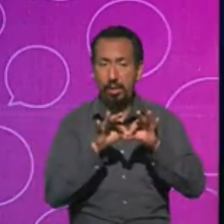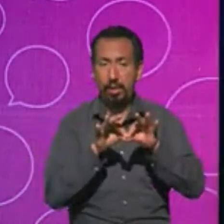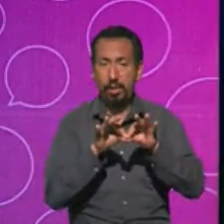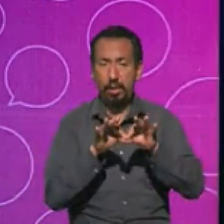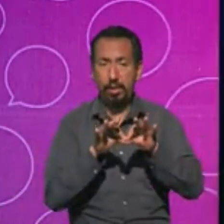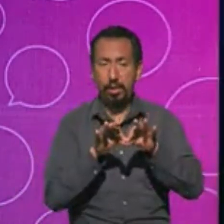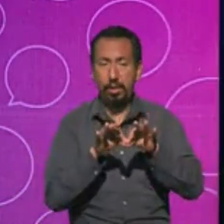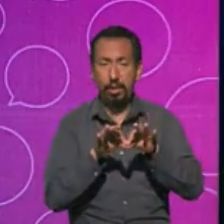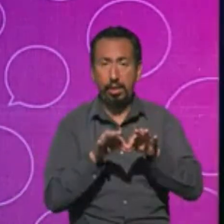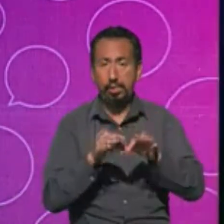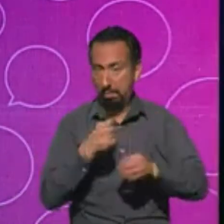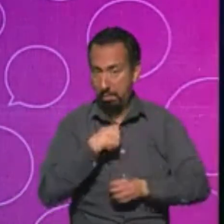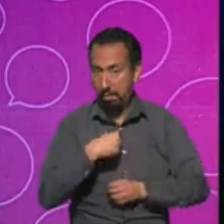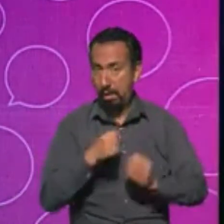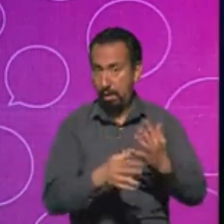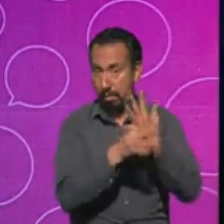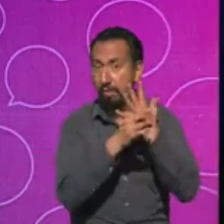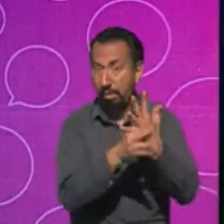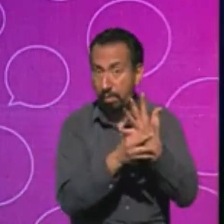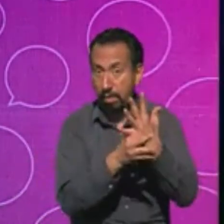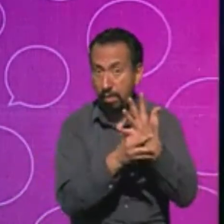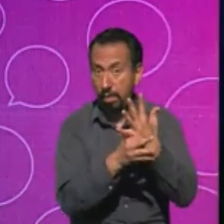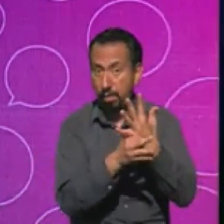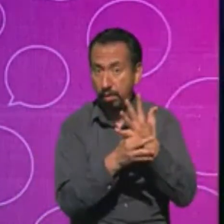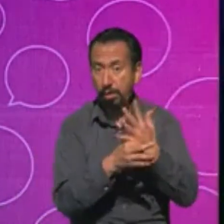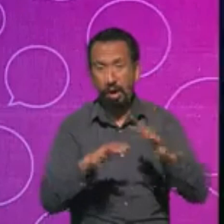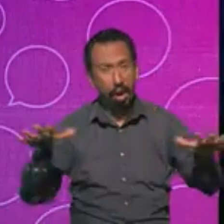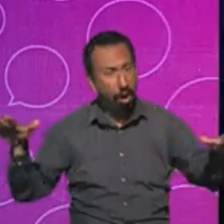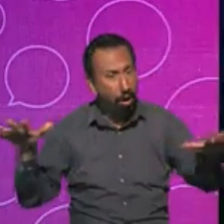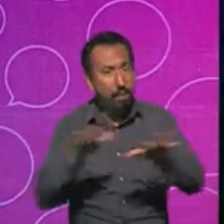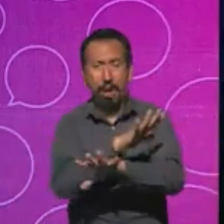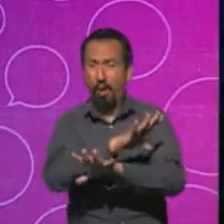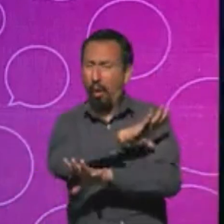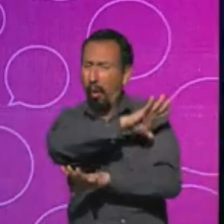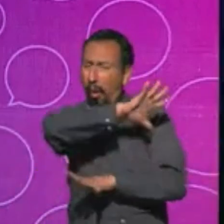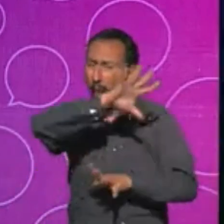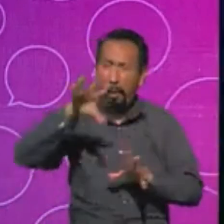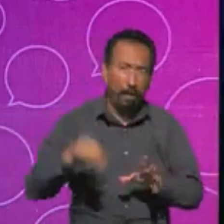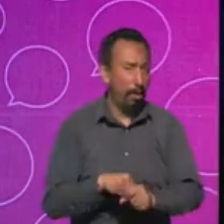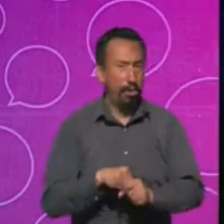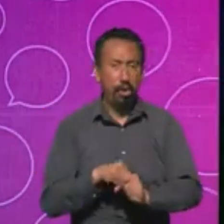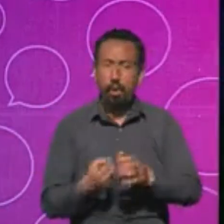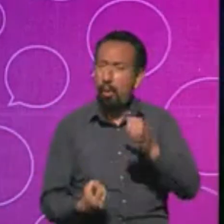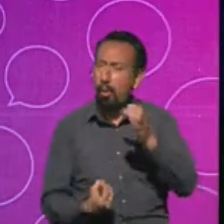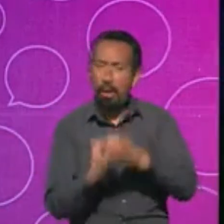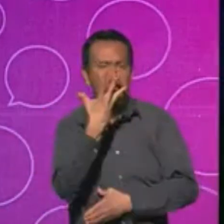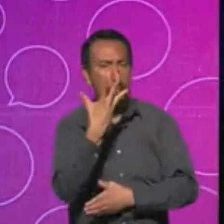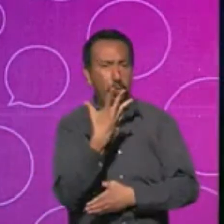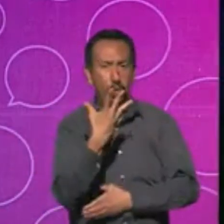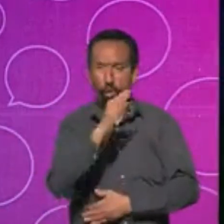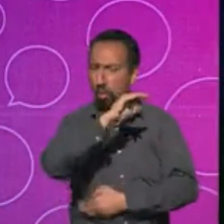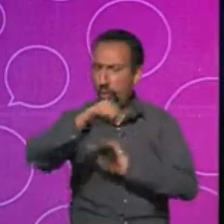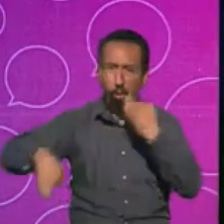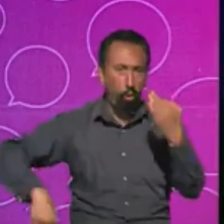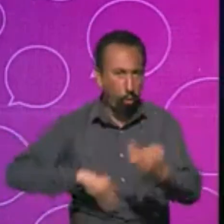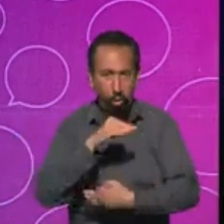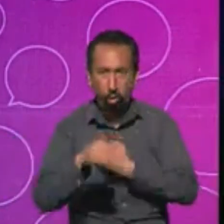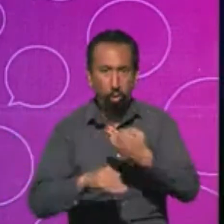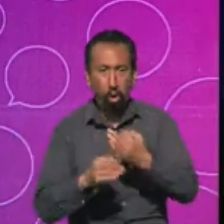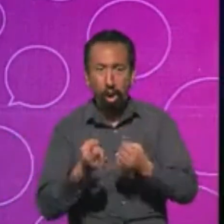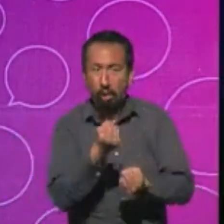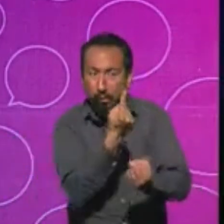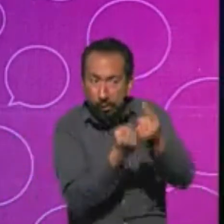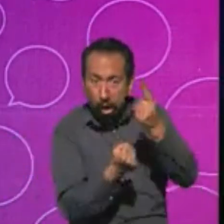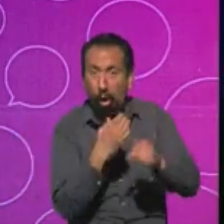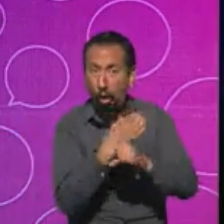el principal compromiso es hacer una reingeniería total completa desde abajo Lo que sirve que